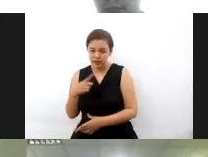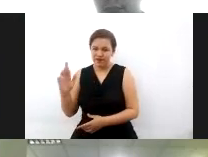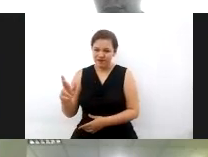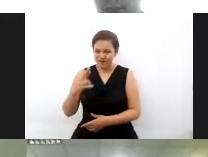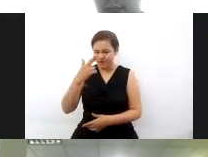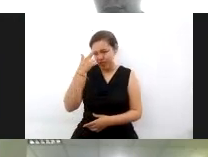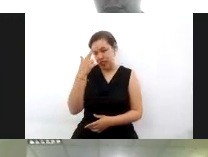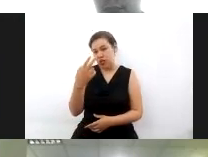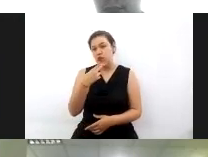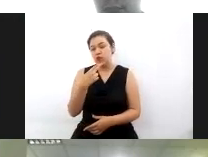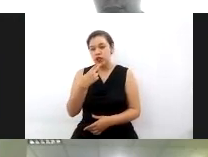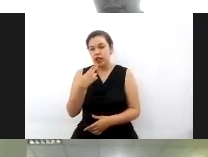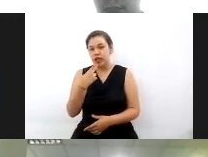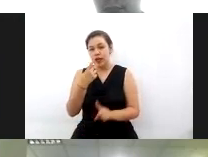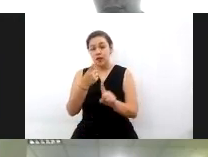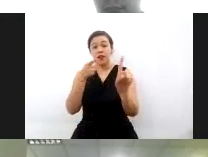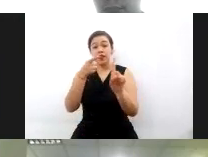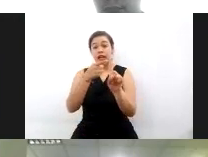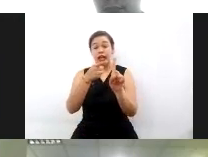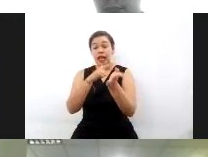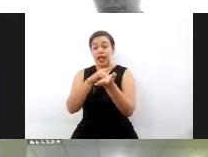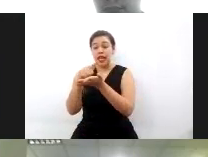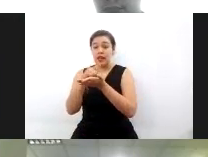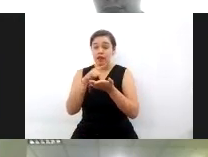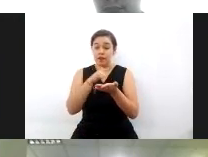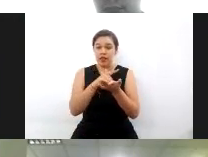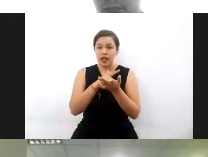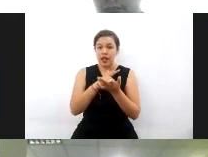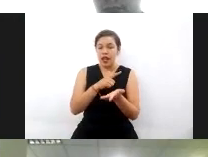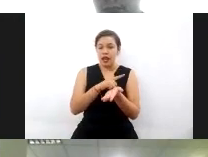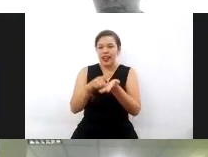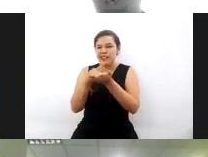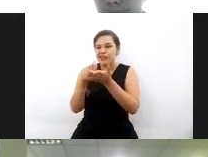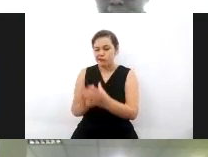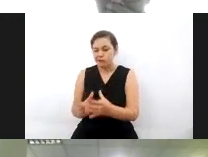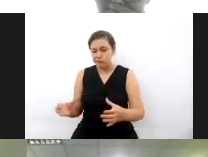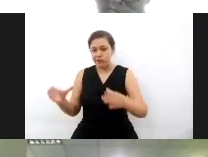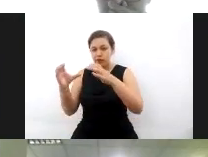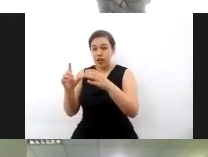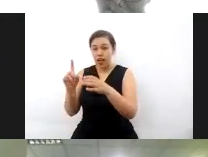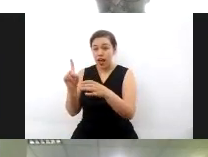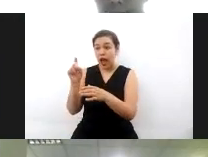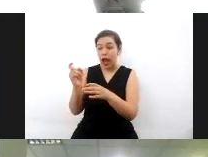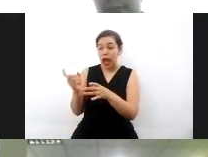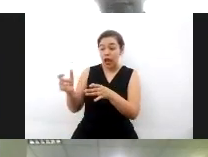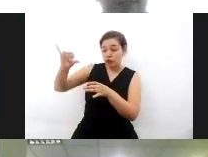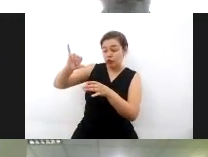utilizarlos para lavar un depósito que va a estar conteniendo agua, que es agua